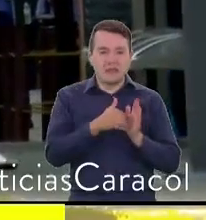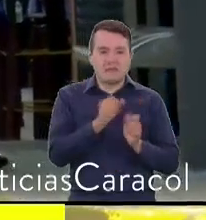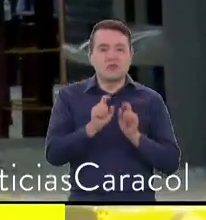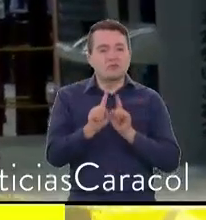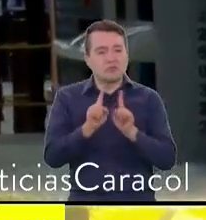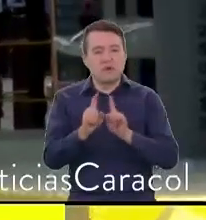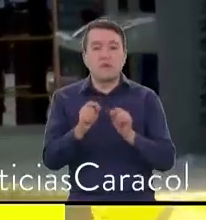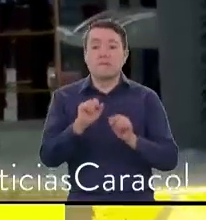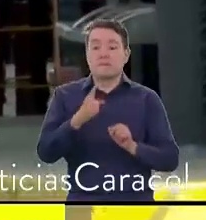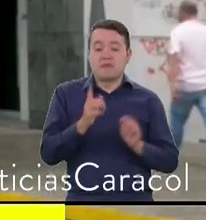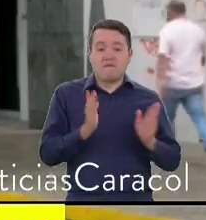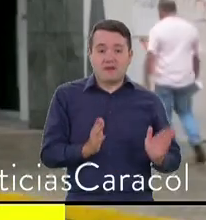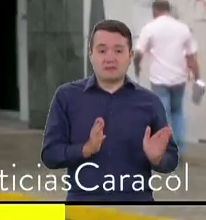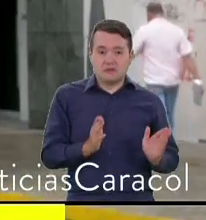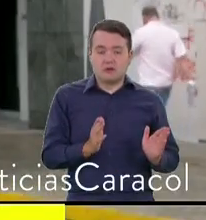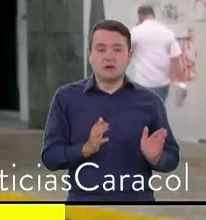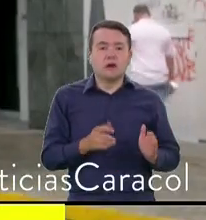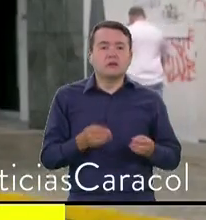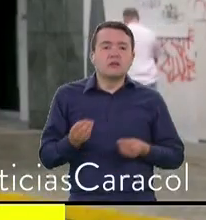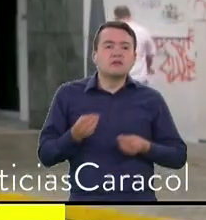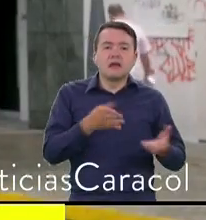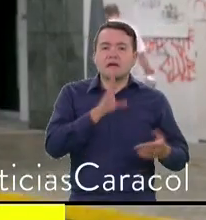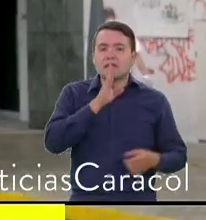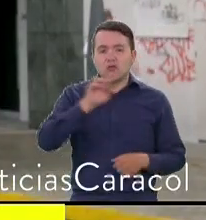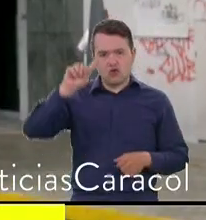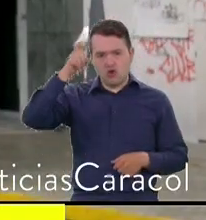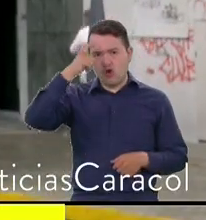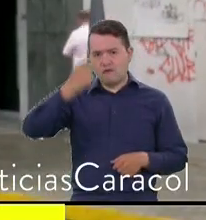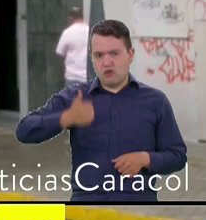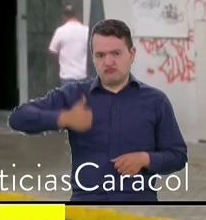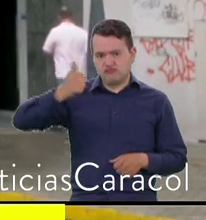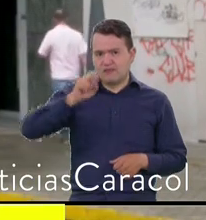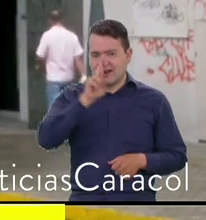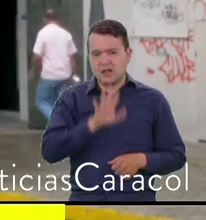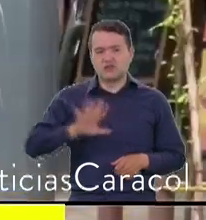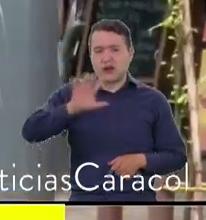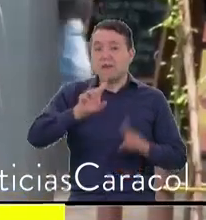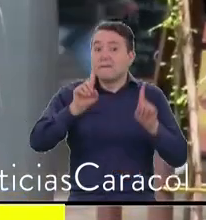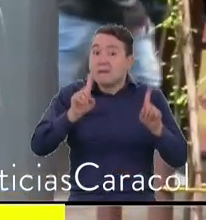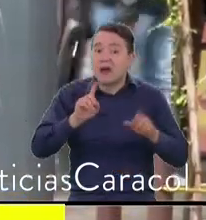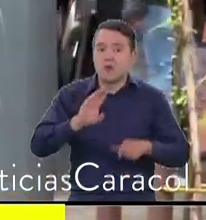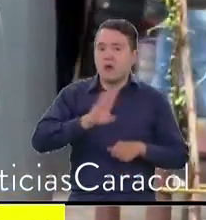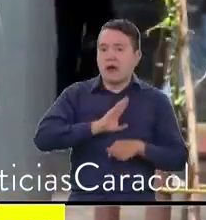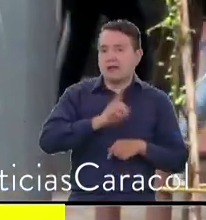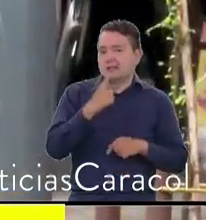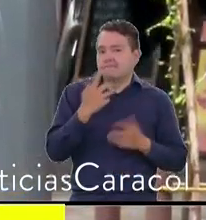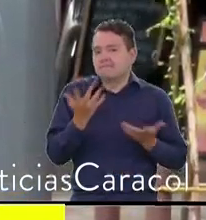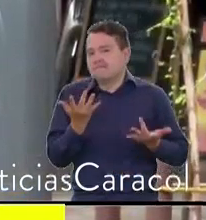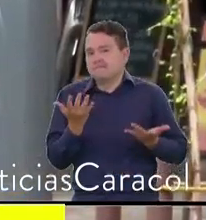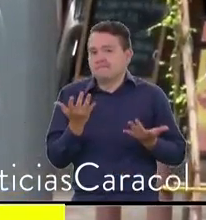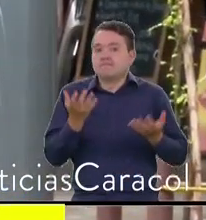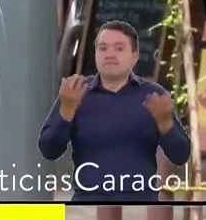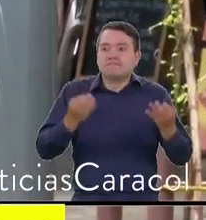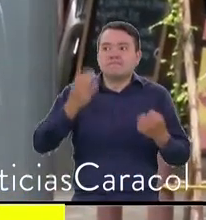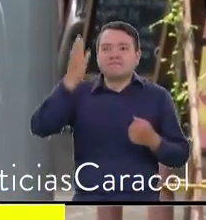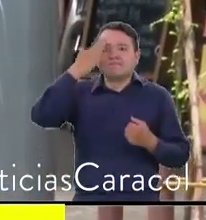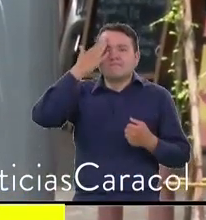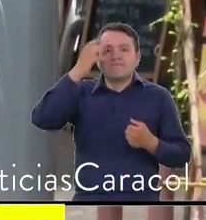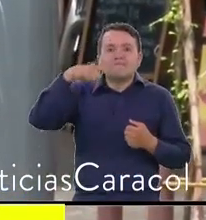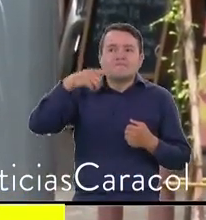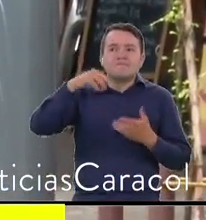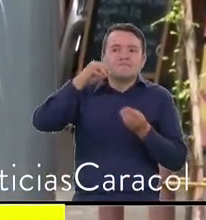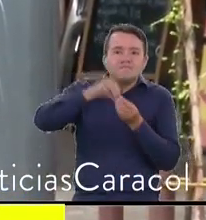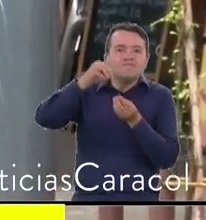fase. Estas dosis serán entregadas por el gobierno nacional. Sin embargo, señala el alcalde que aún no se puede calcular cuántas vacunas más podrán